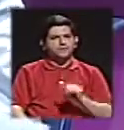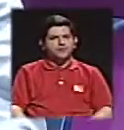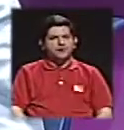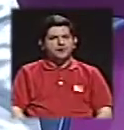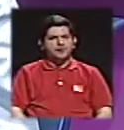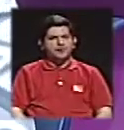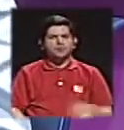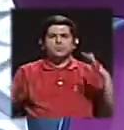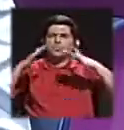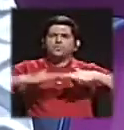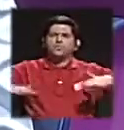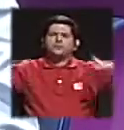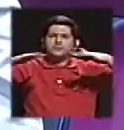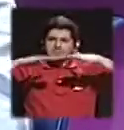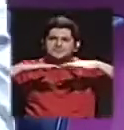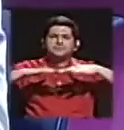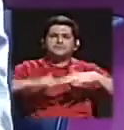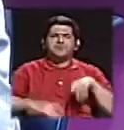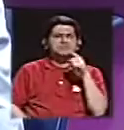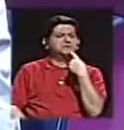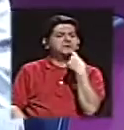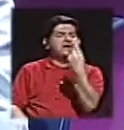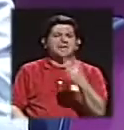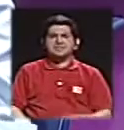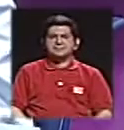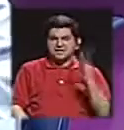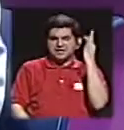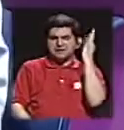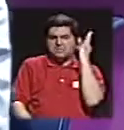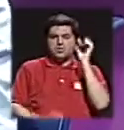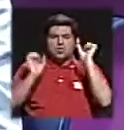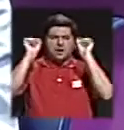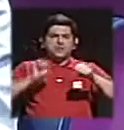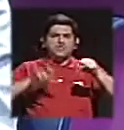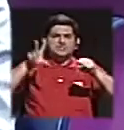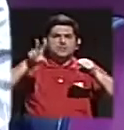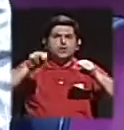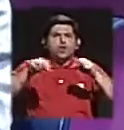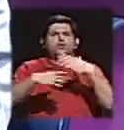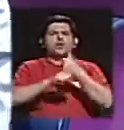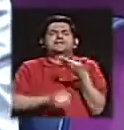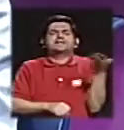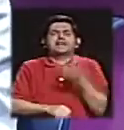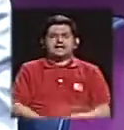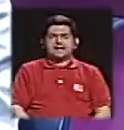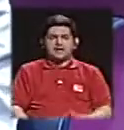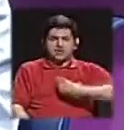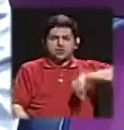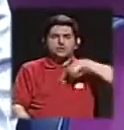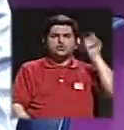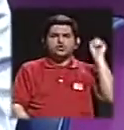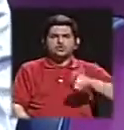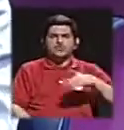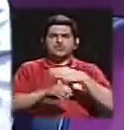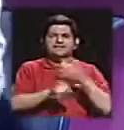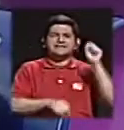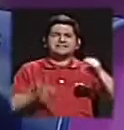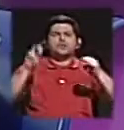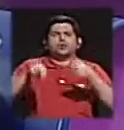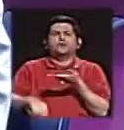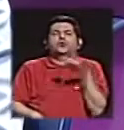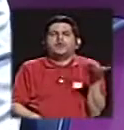como el espacio para decir qué es lo que las mujeres podemos o no podemos hacer, debemos o no debemos hacer.